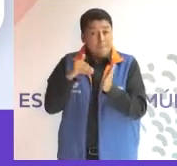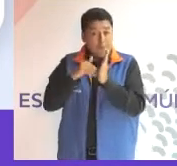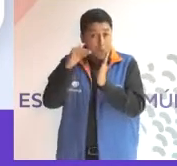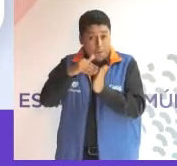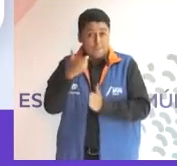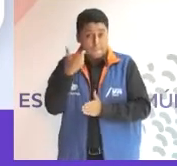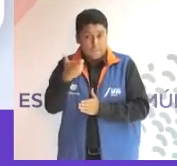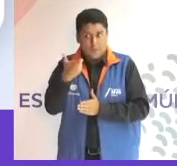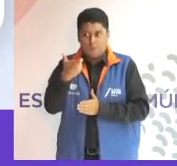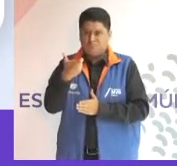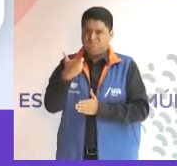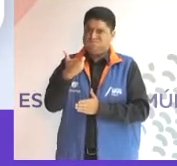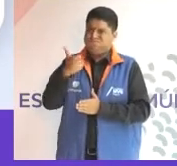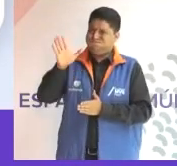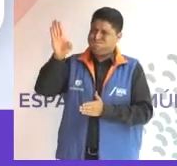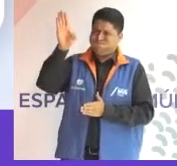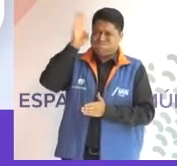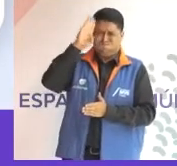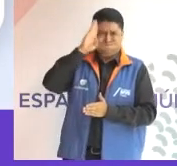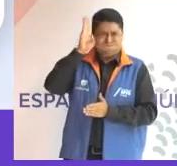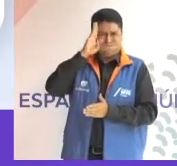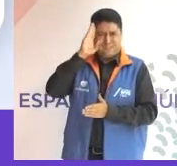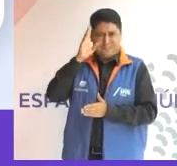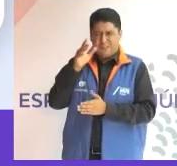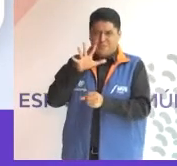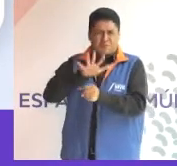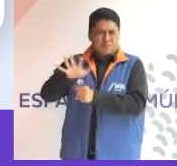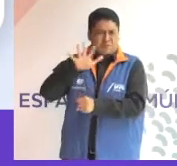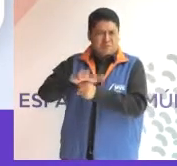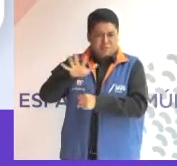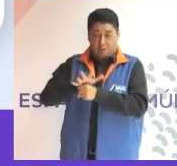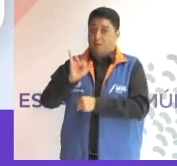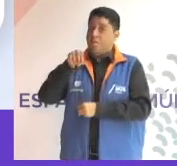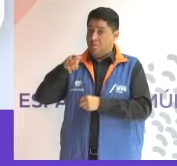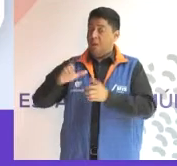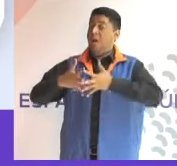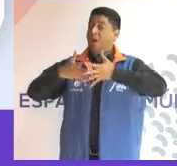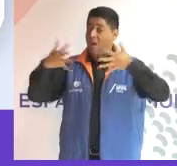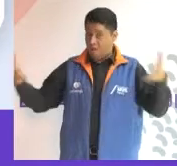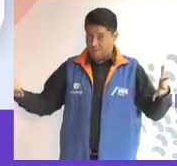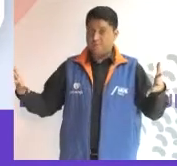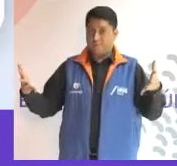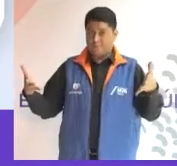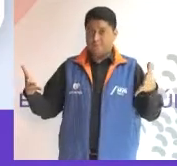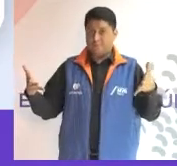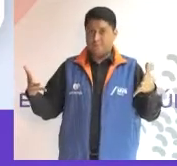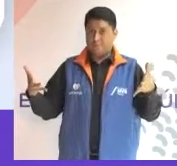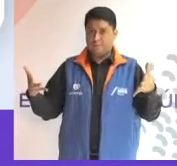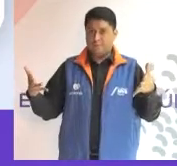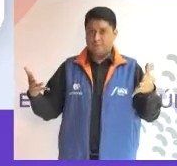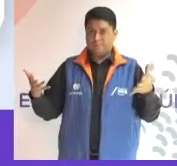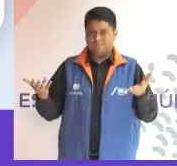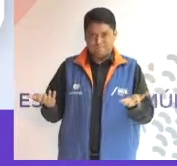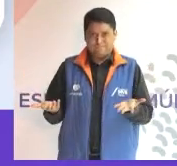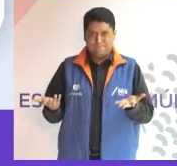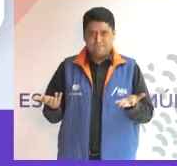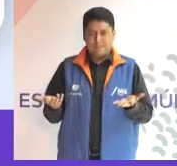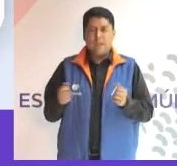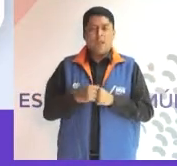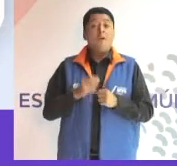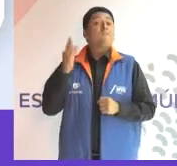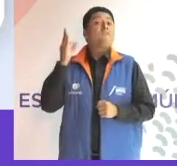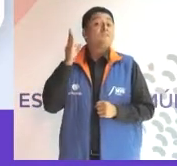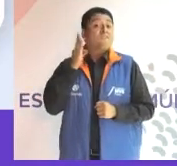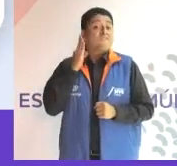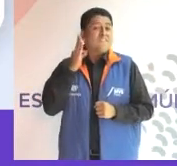más de lo que el INE tiene para funcionar, y miren que el INE es una cosa grande. Entonces, la Fiscalía General de la República